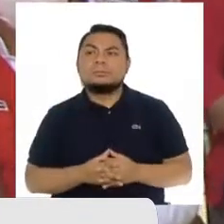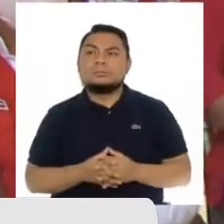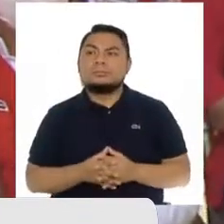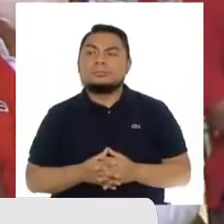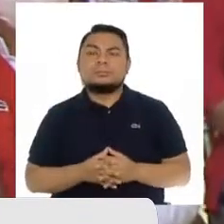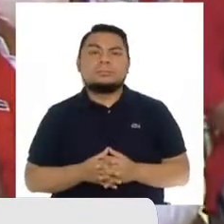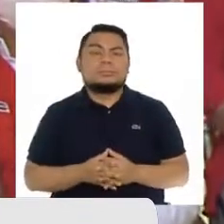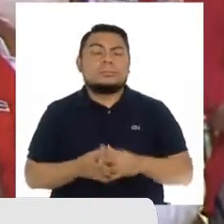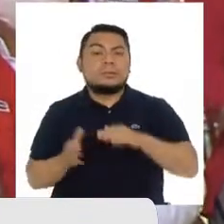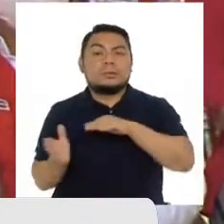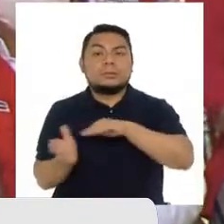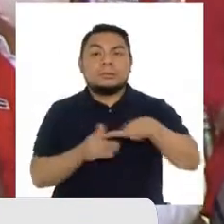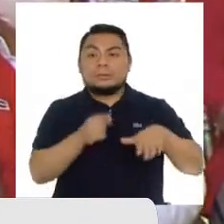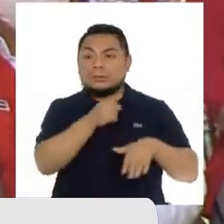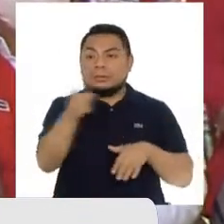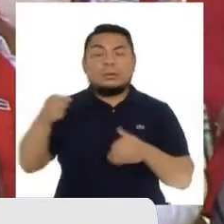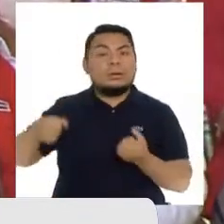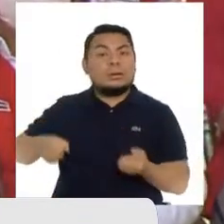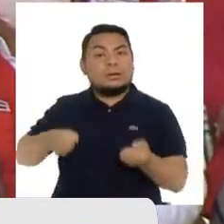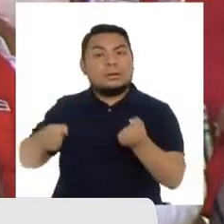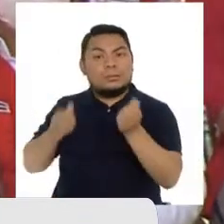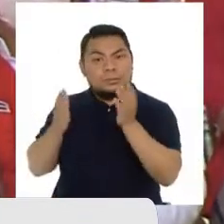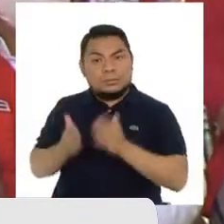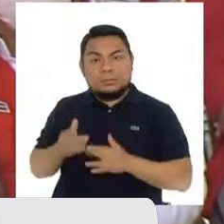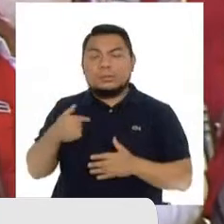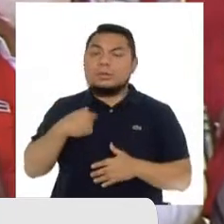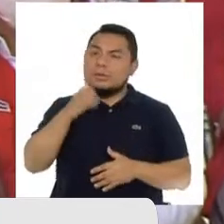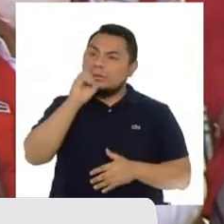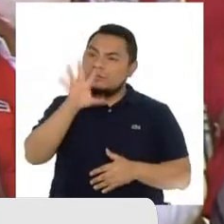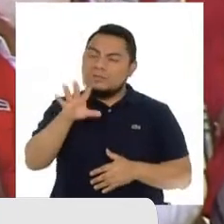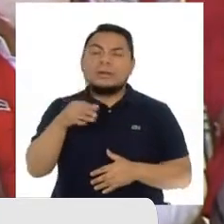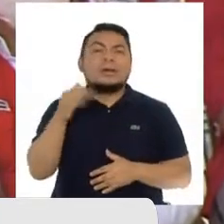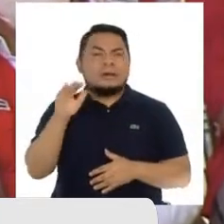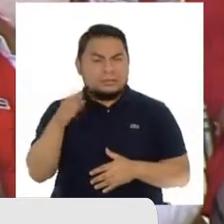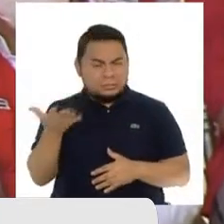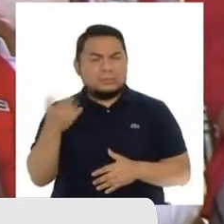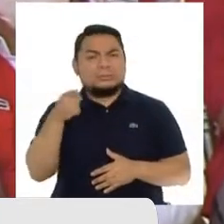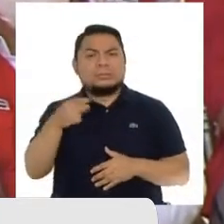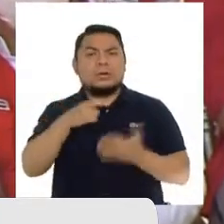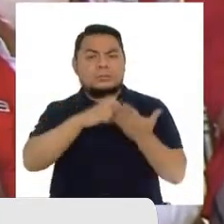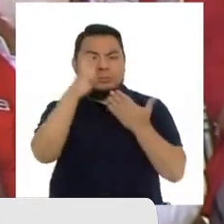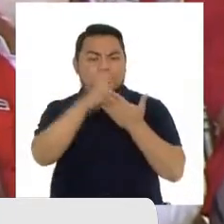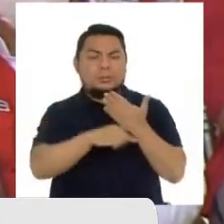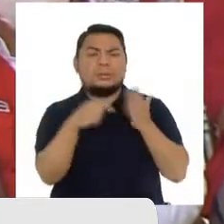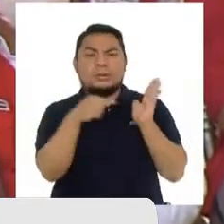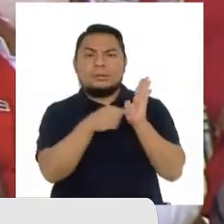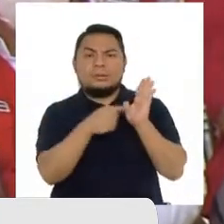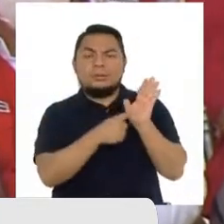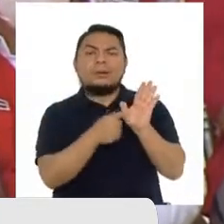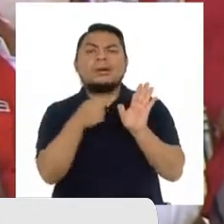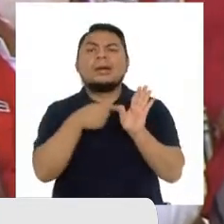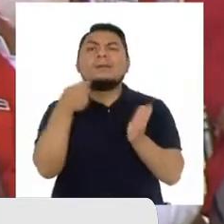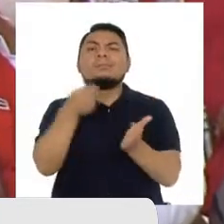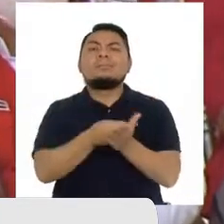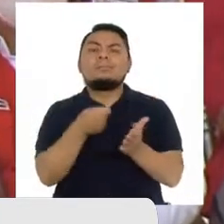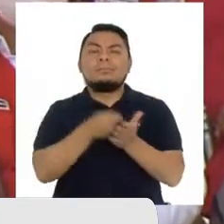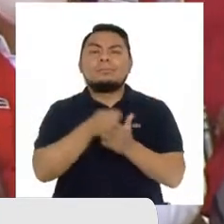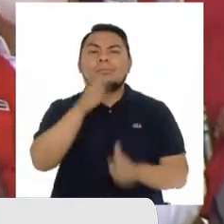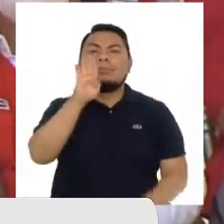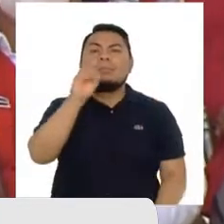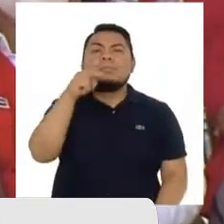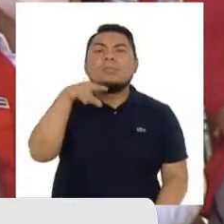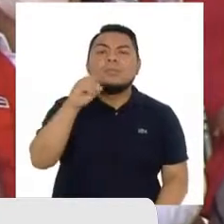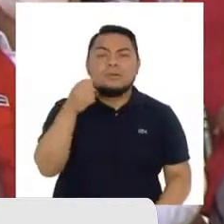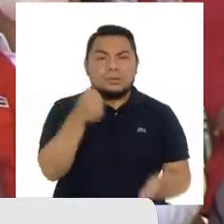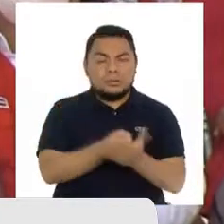a nuestros agricultores les informo que vamos a lanzar un programa de bonos y reintegro